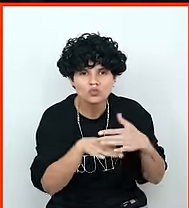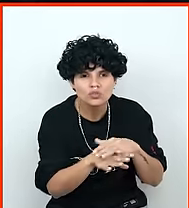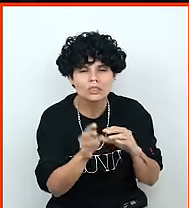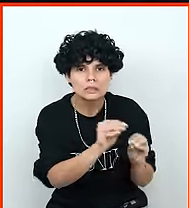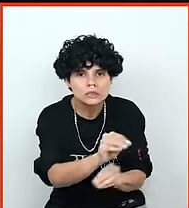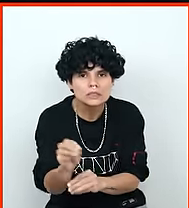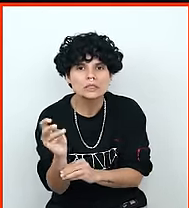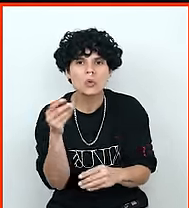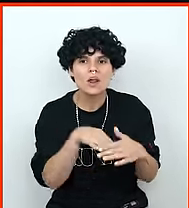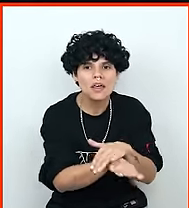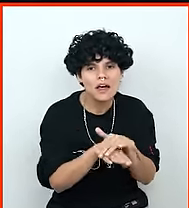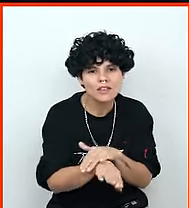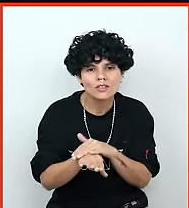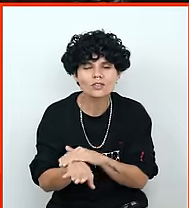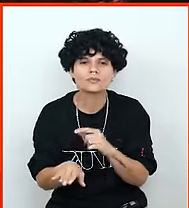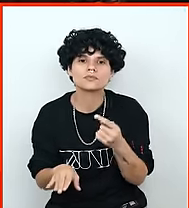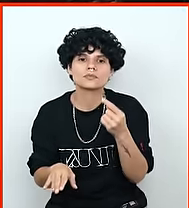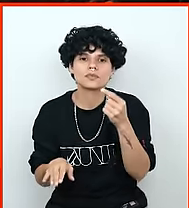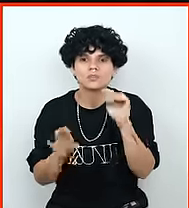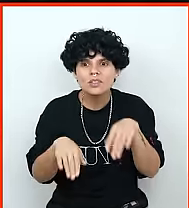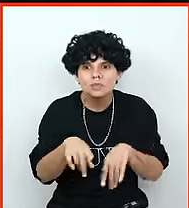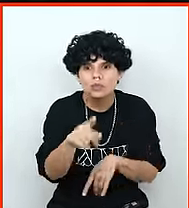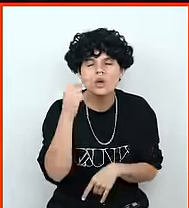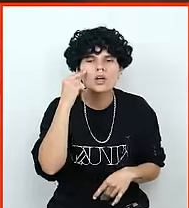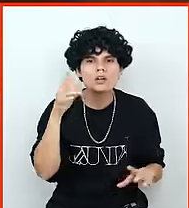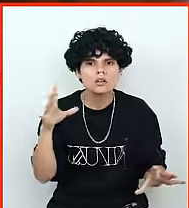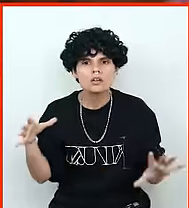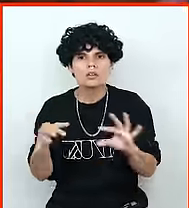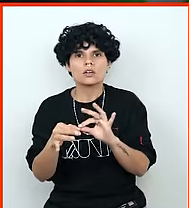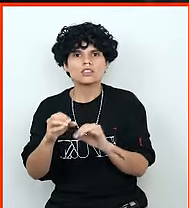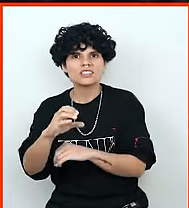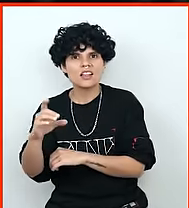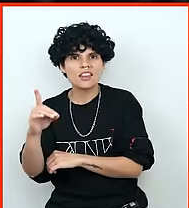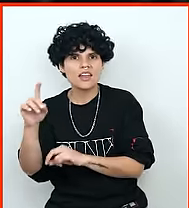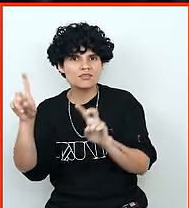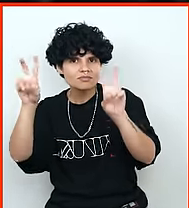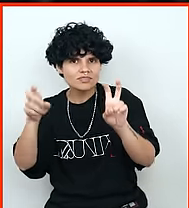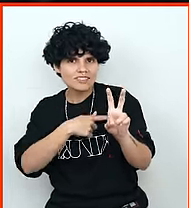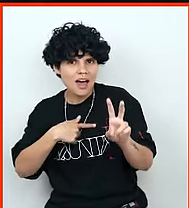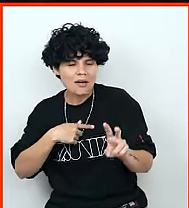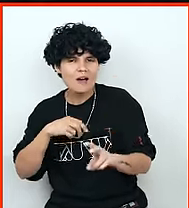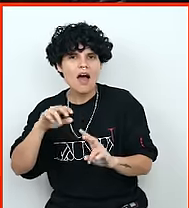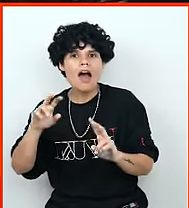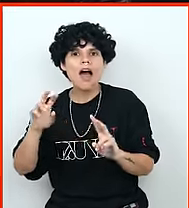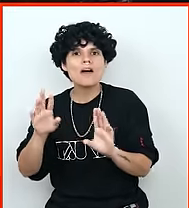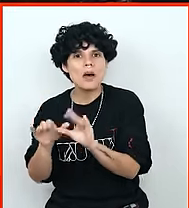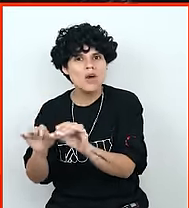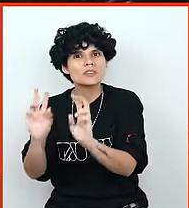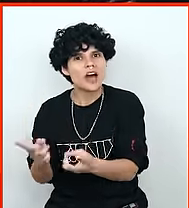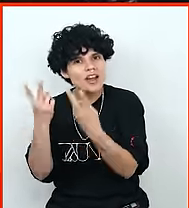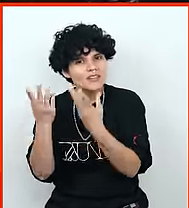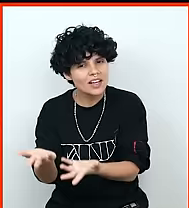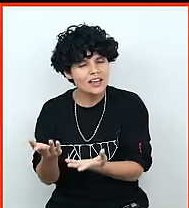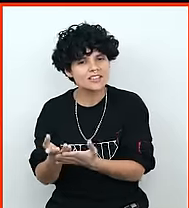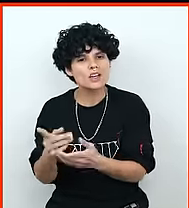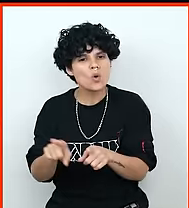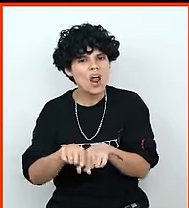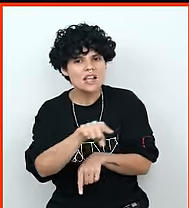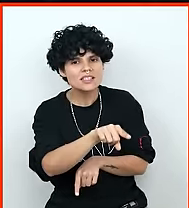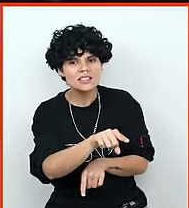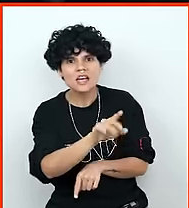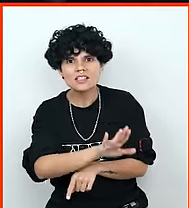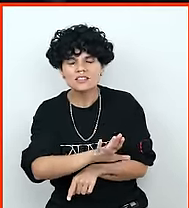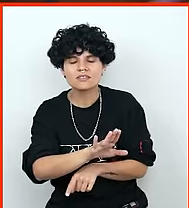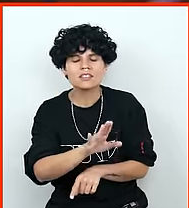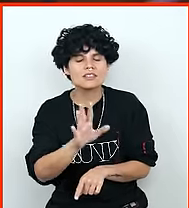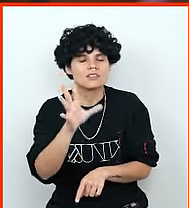y con este título, Salven las palomas, que tú hacías ahí el link pa atrás con esta anécdota, me imagino, ¿no? Sí. O sea, igual te